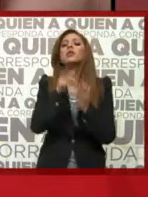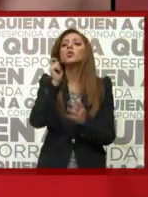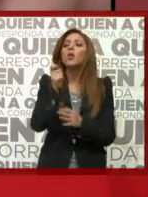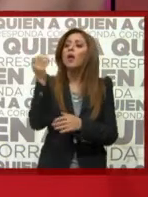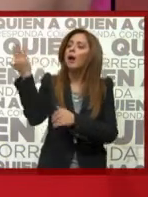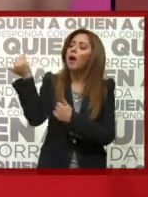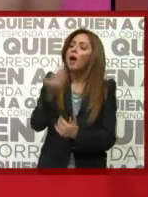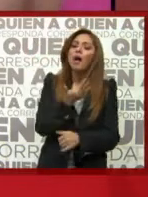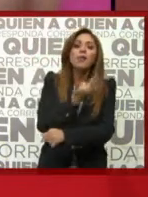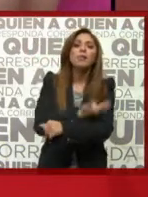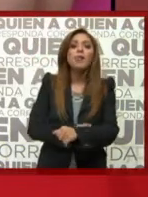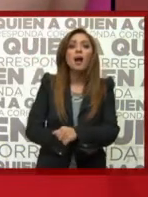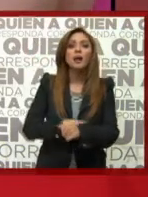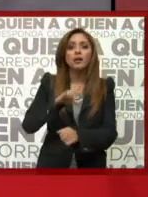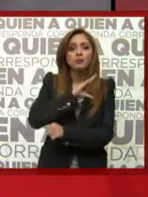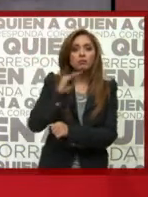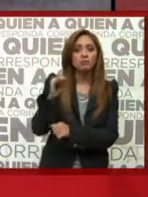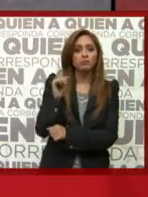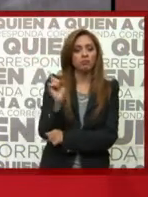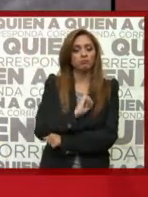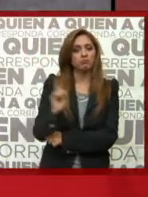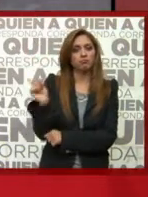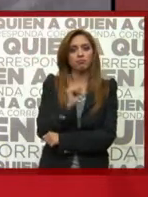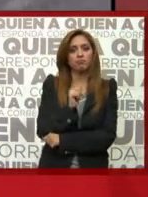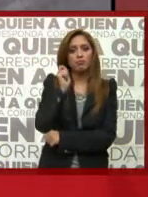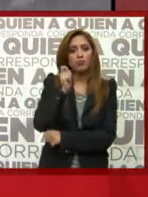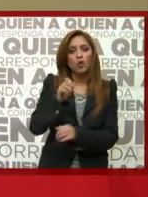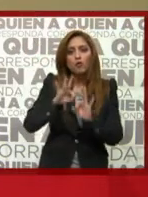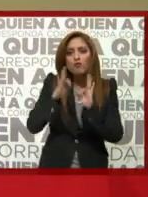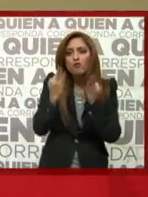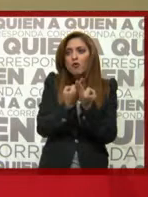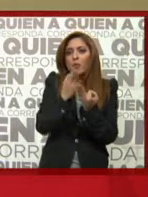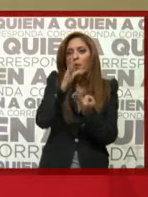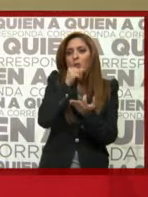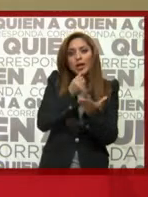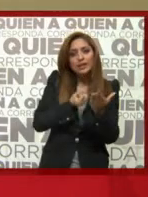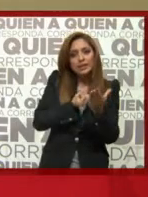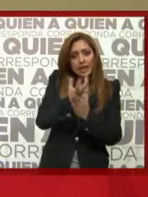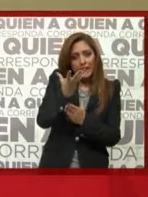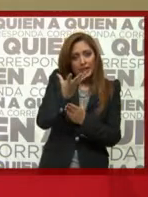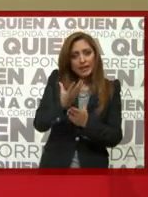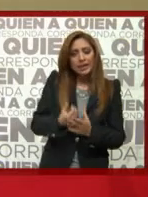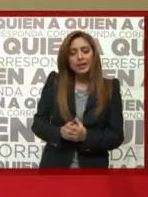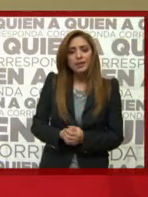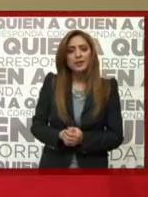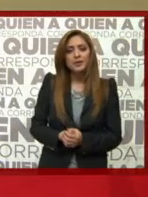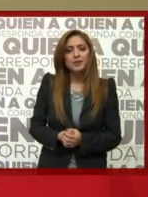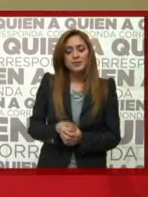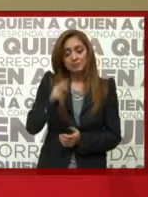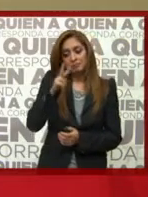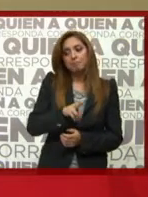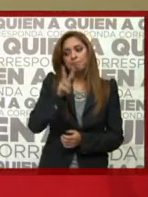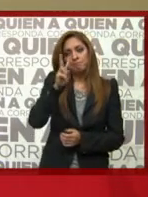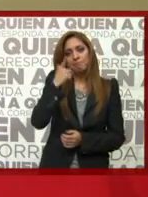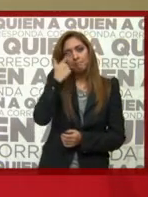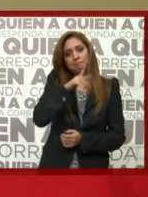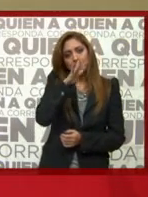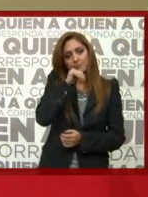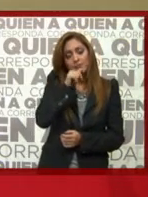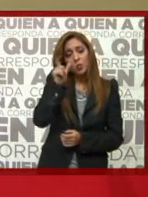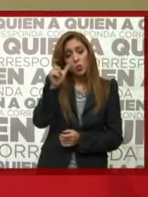tarde, no se va la clientela, no, pues sí, no tienen forma de salirse, no, ¿verdad? Sigue su Y esto se oye muy mal, pero es guardado.